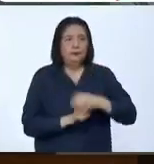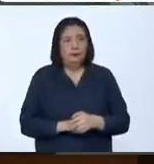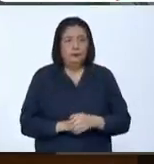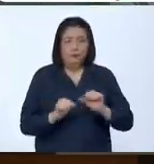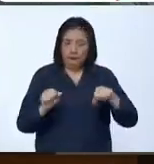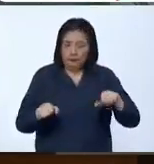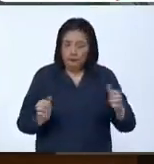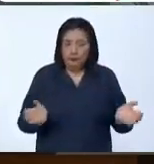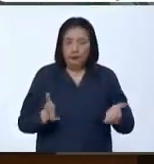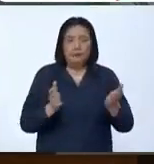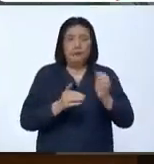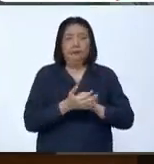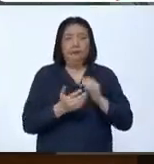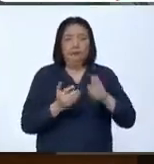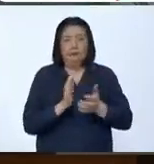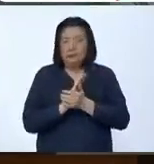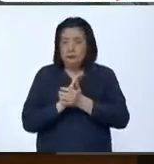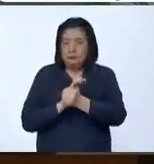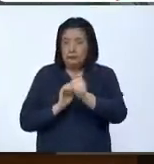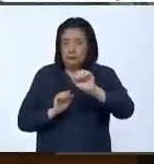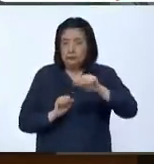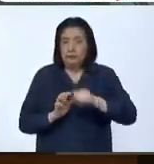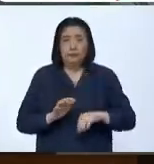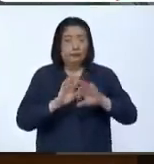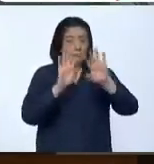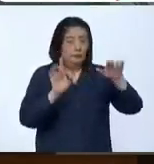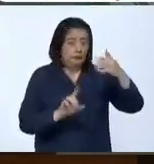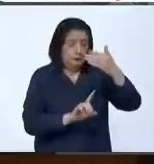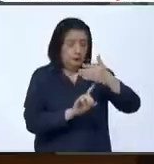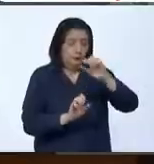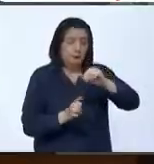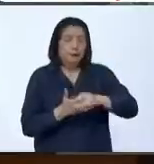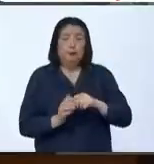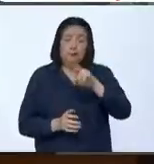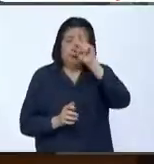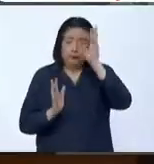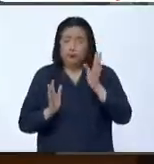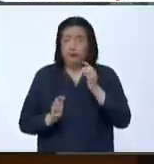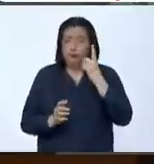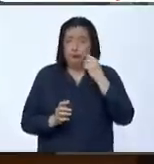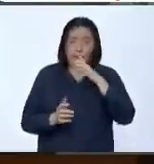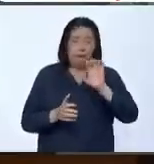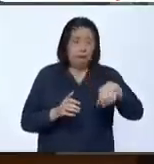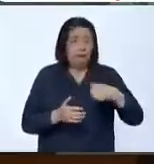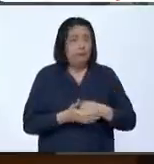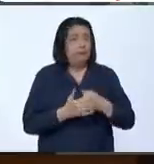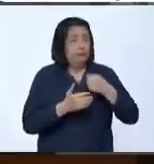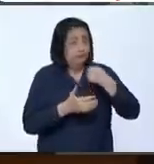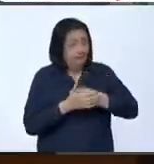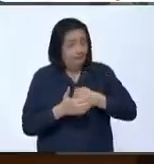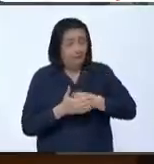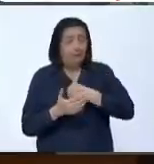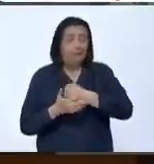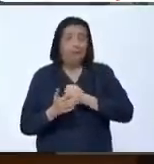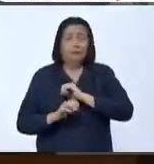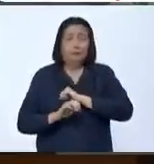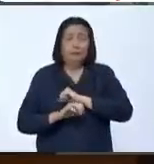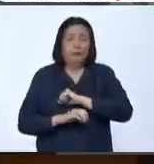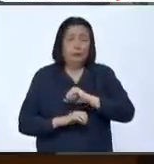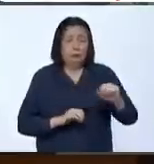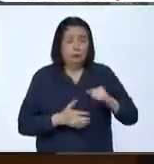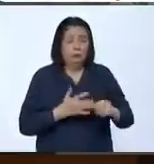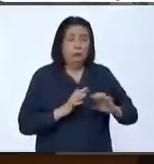promoveremos El Talento digital de los peruanos y peruanas lucharemos contra